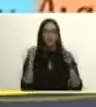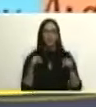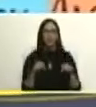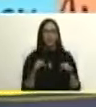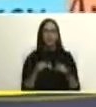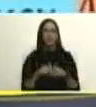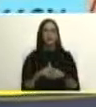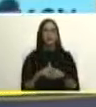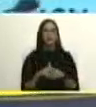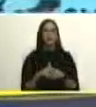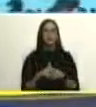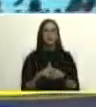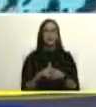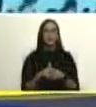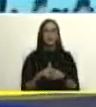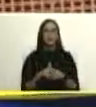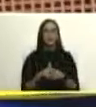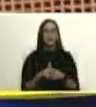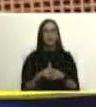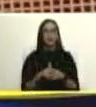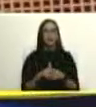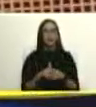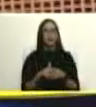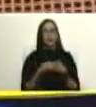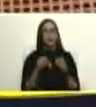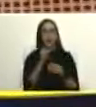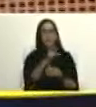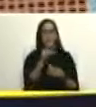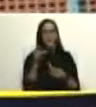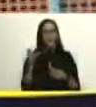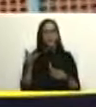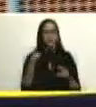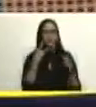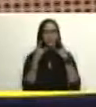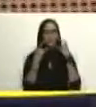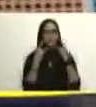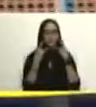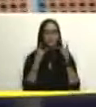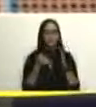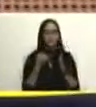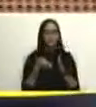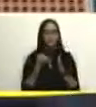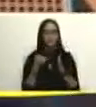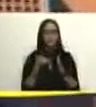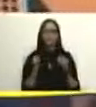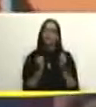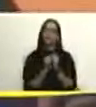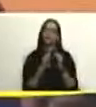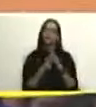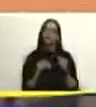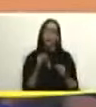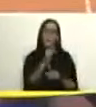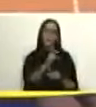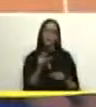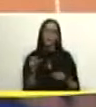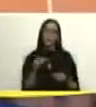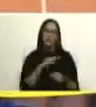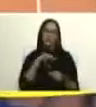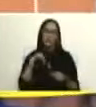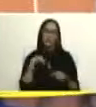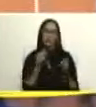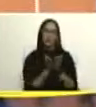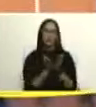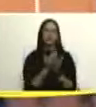desde la parte del personal activo de mi institución, con todo el personal y todos nuestros